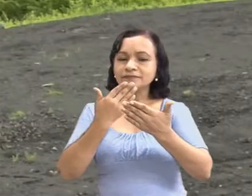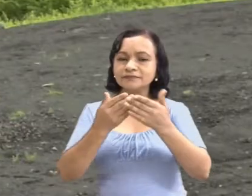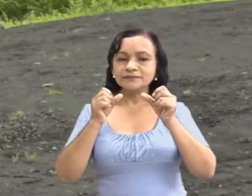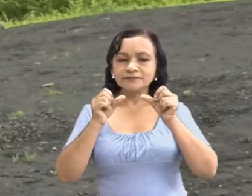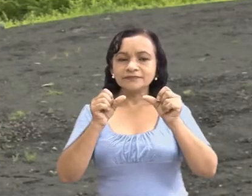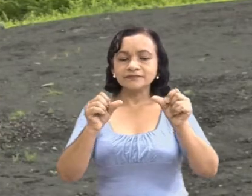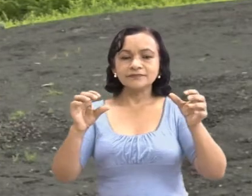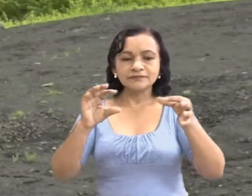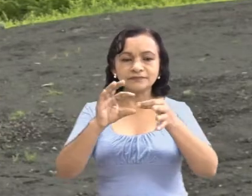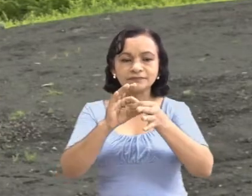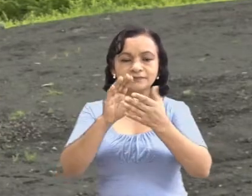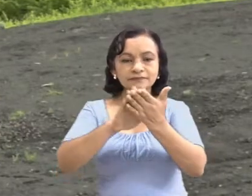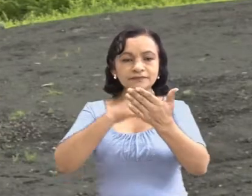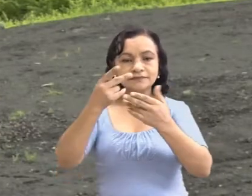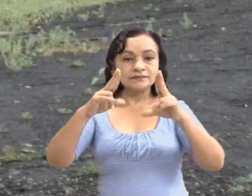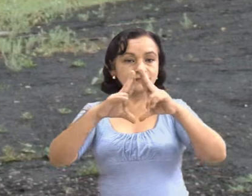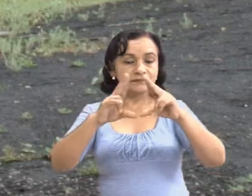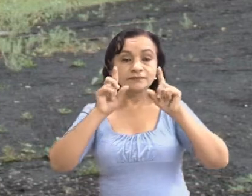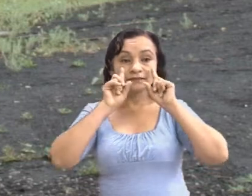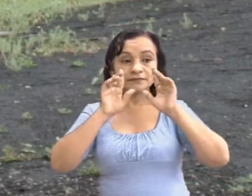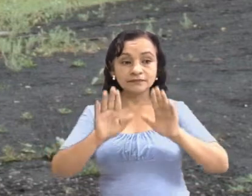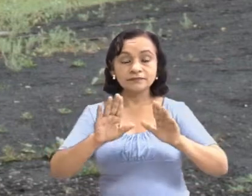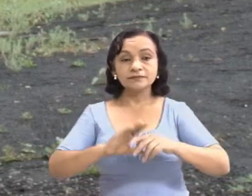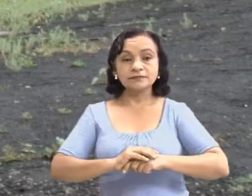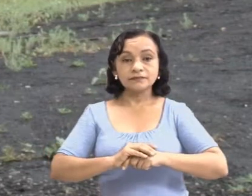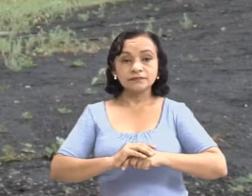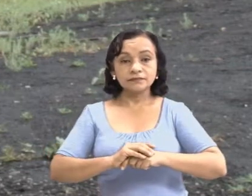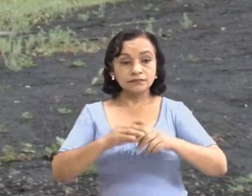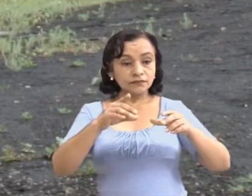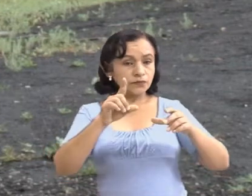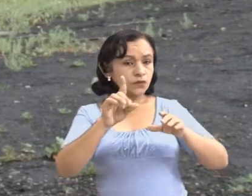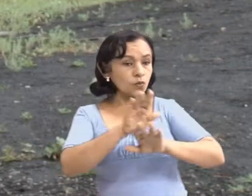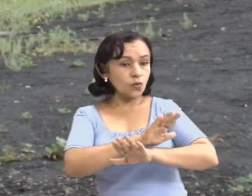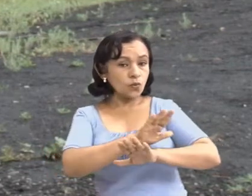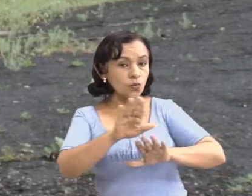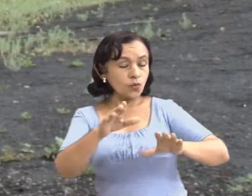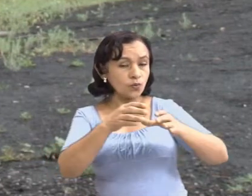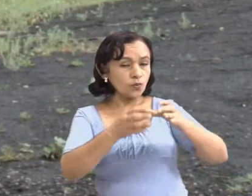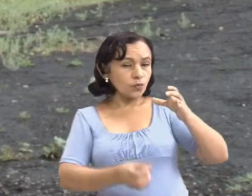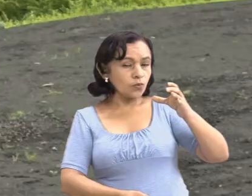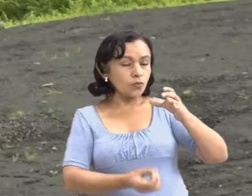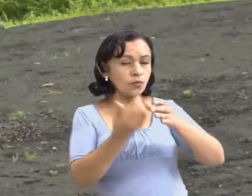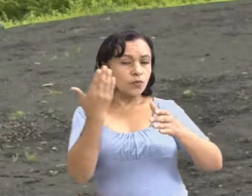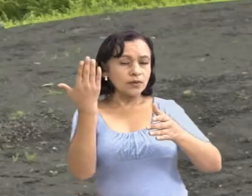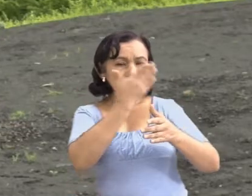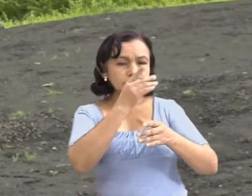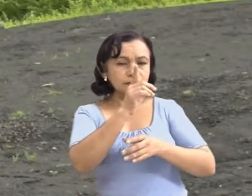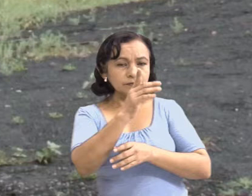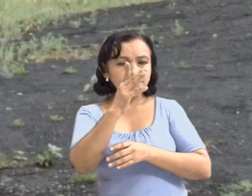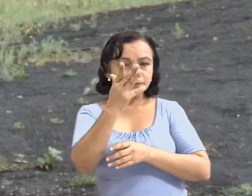Gracias por continuar con nosotros en su programa Nicaragua Linda y Segura. La última erupción registrada en el volcán Cerro Negro ocurrió en el